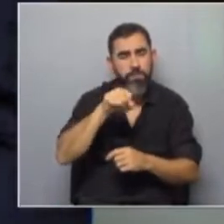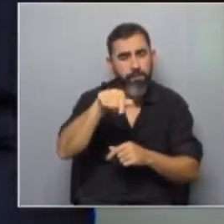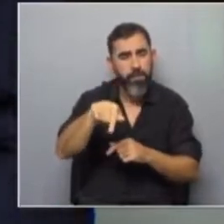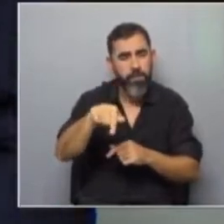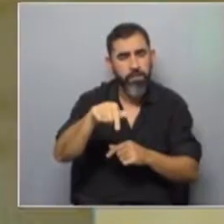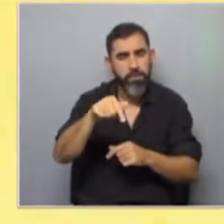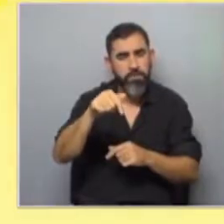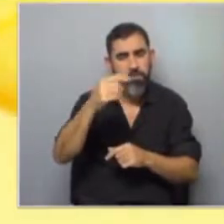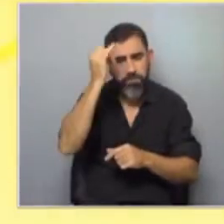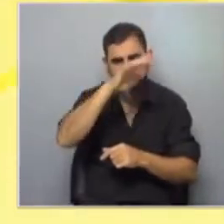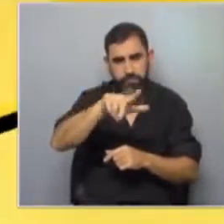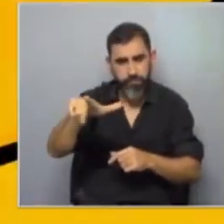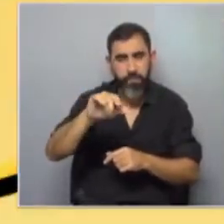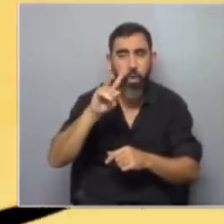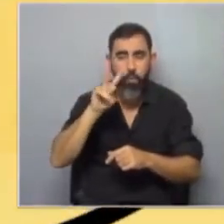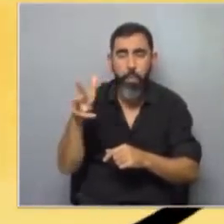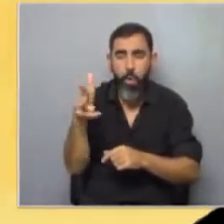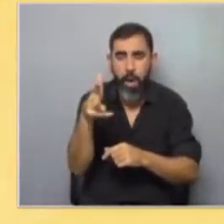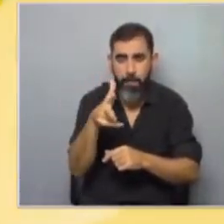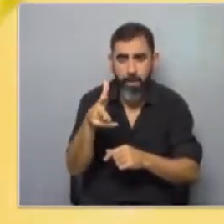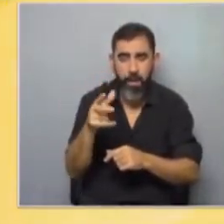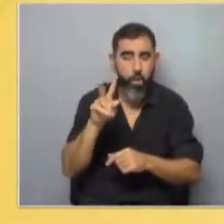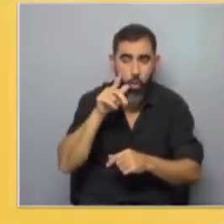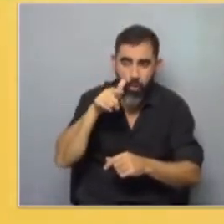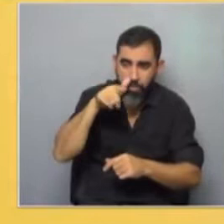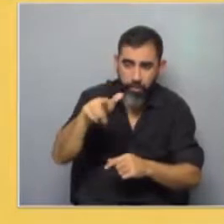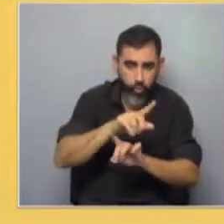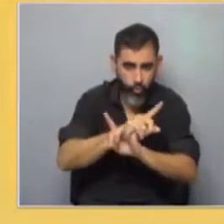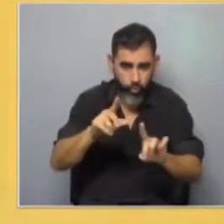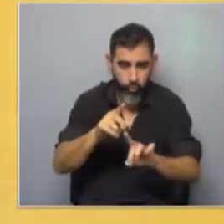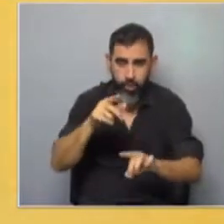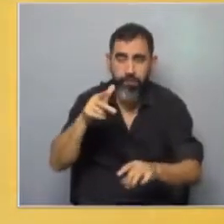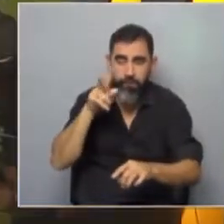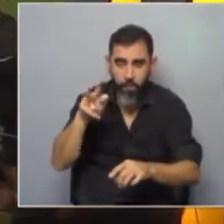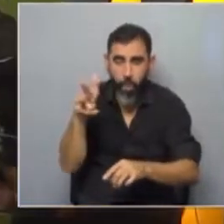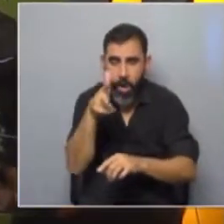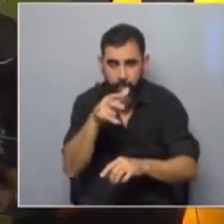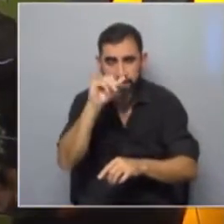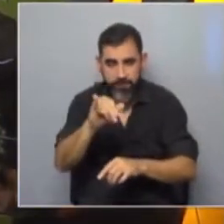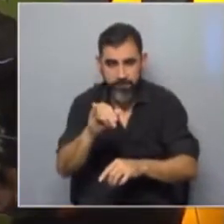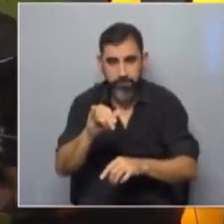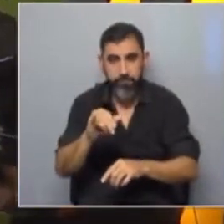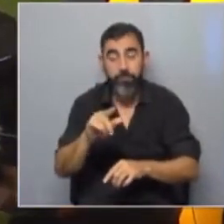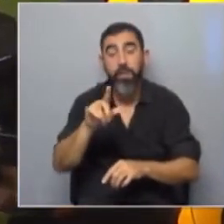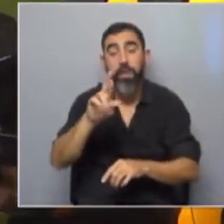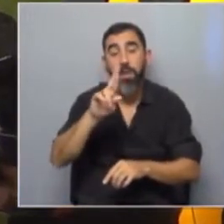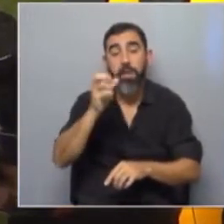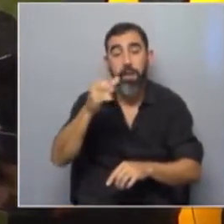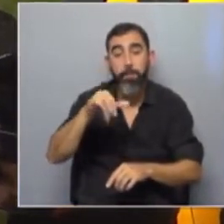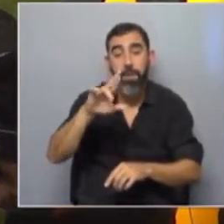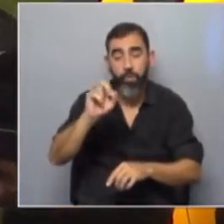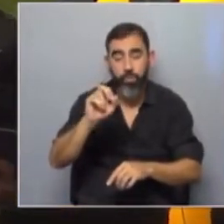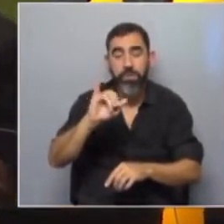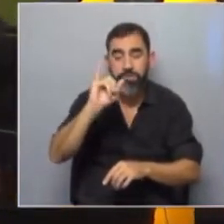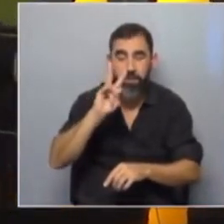donde, gracias a las cámaras trampa, hemos encontrado margay en muchísimos más lados, donde antes se suponía que podía estar, pero no se sabía,